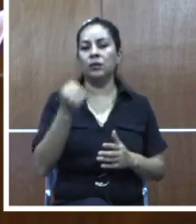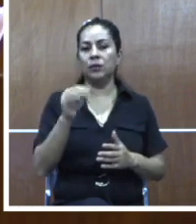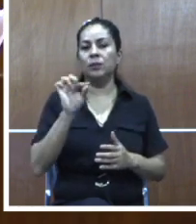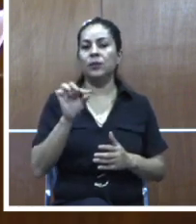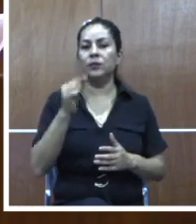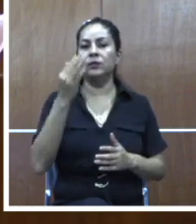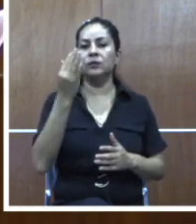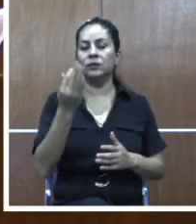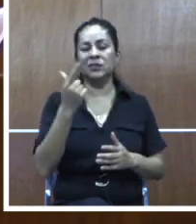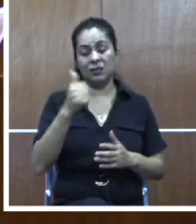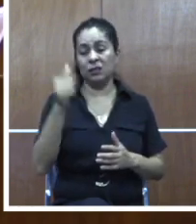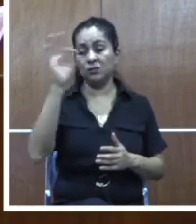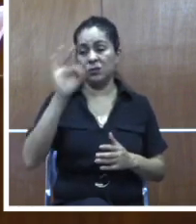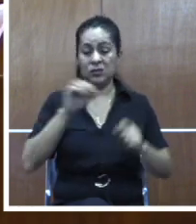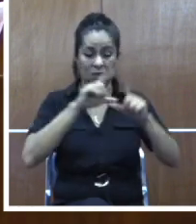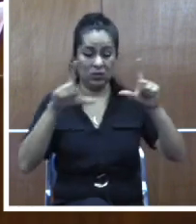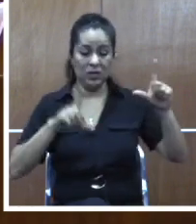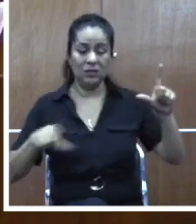89,6% nacional y